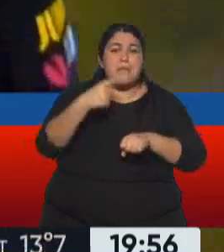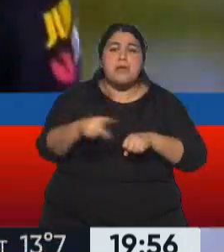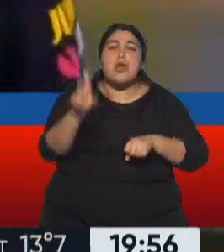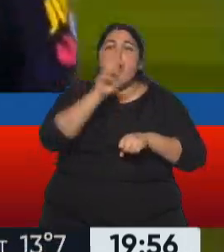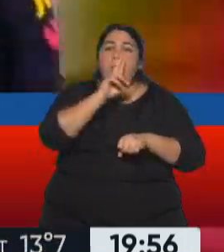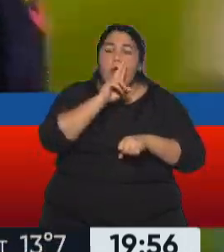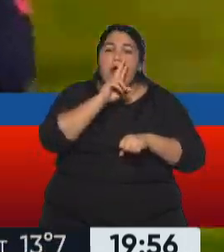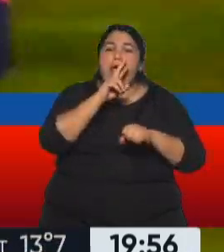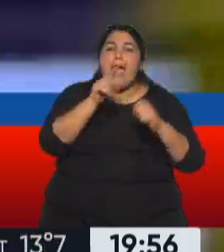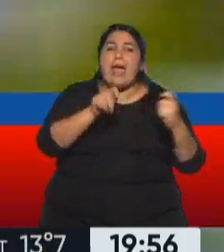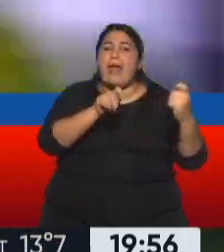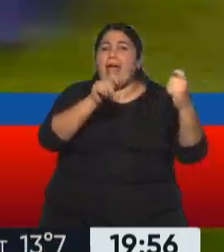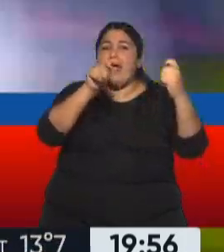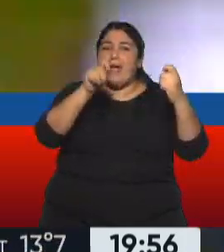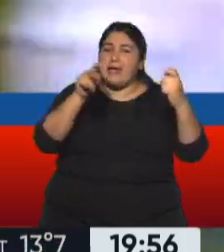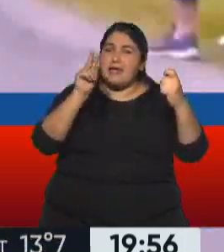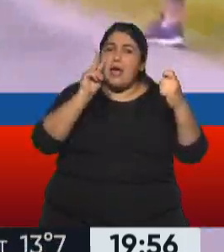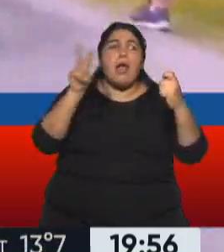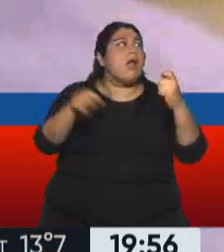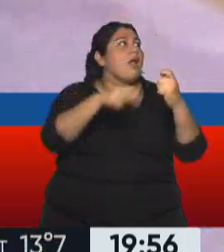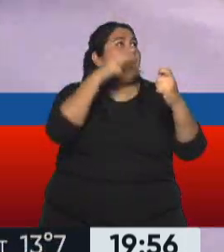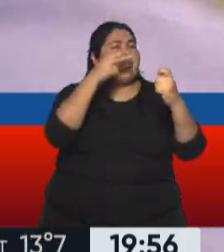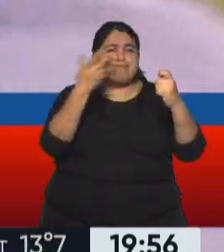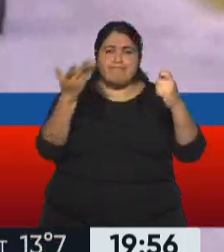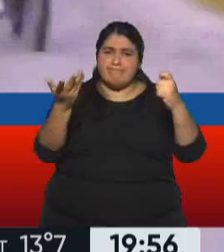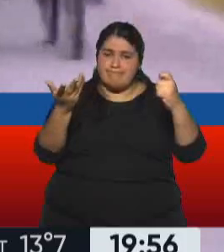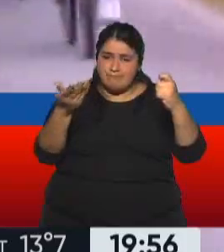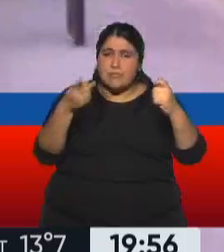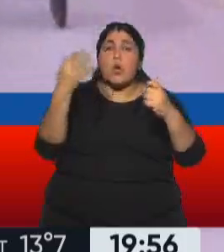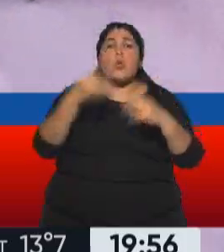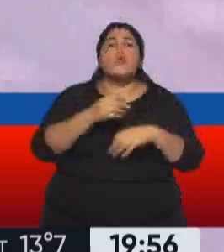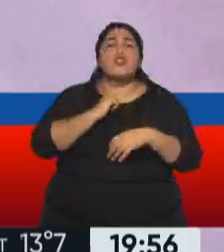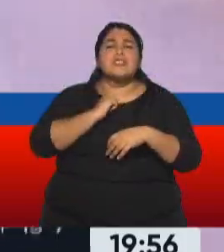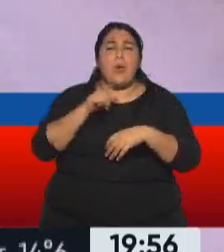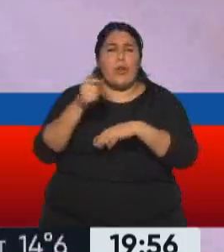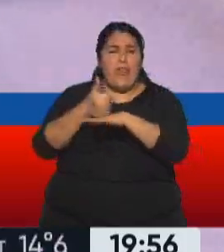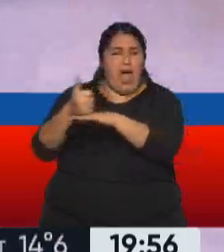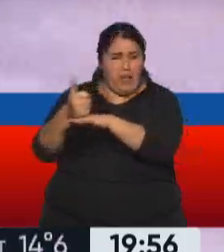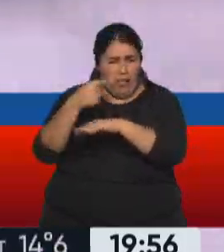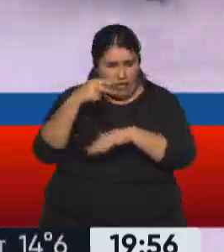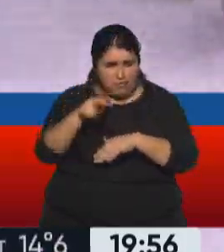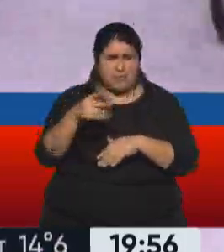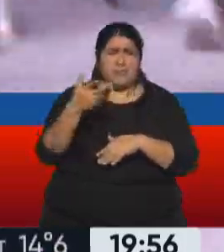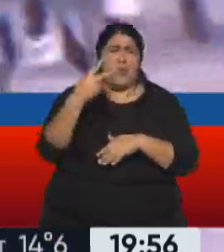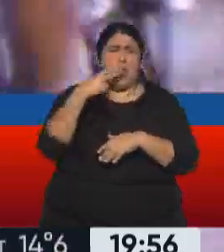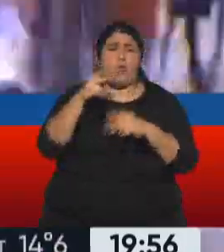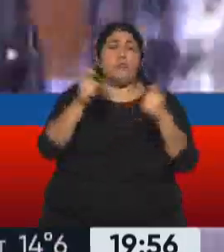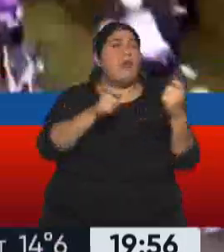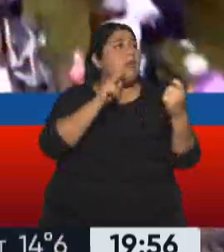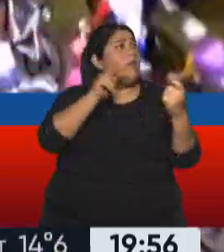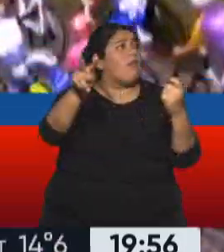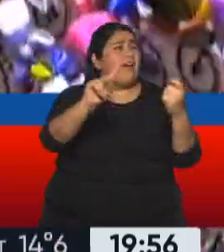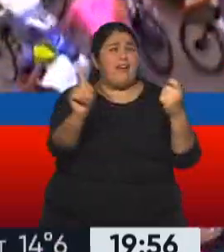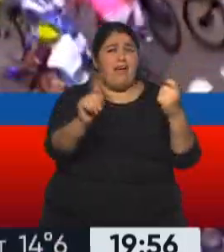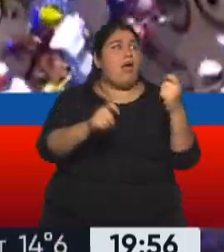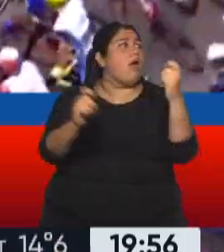el cartel lo ve donde viene el pelotón, está mirando para el otro lado. Y la seguridad acercándose, estamos hablando... Mira la cámara para el otro lado. Exactamente, no está mirando ni siquiera el